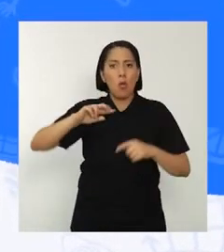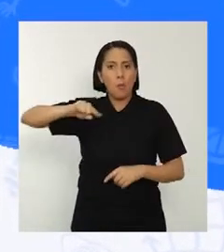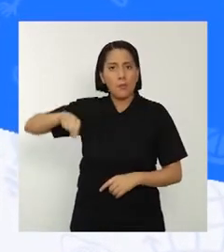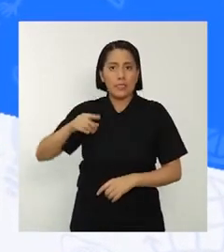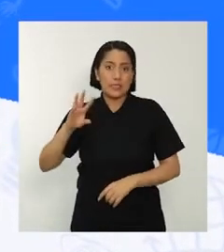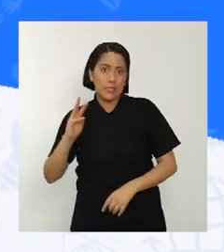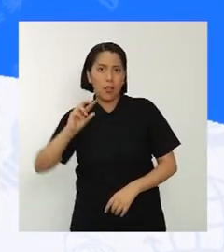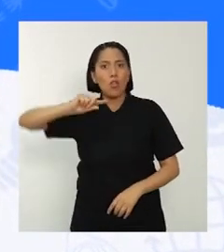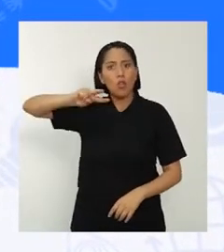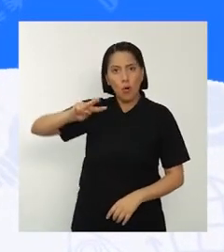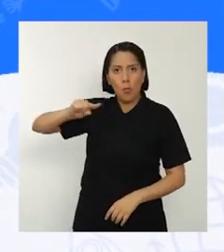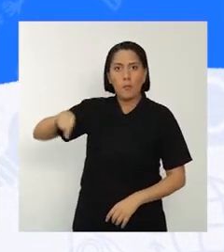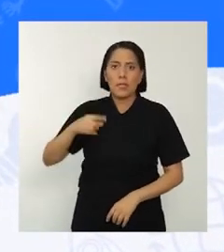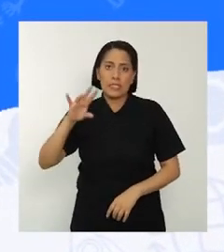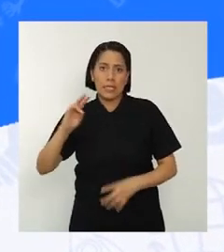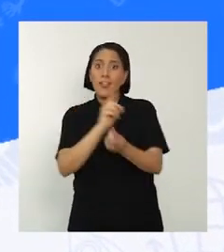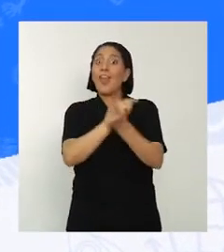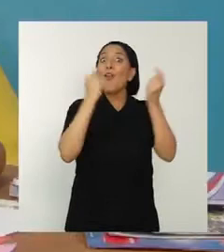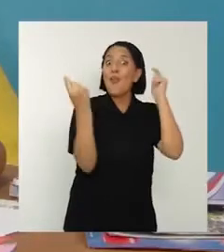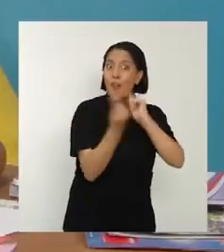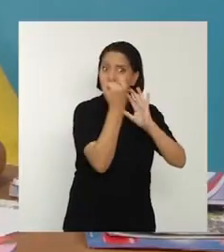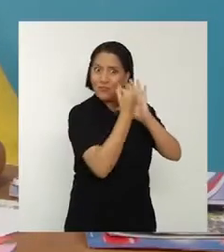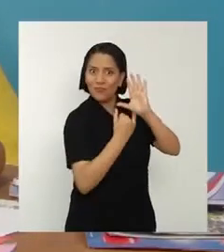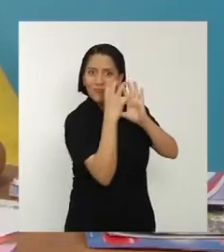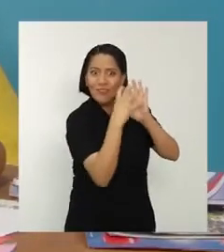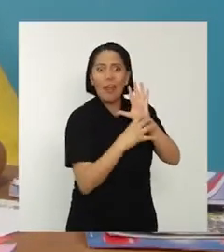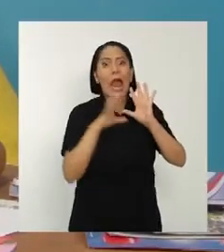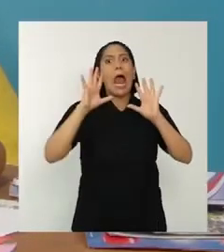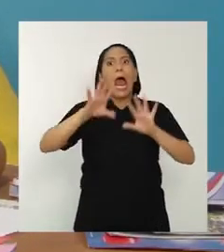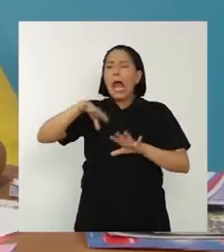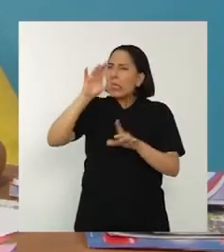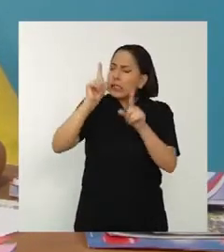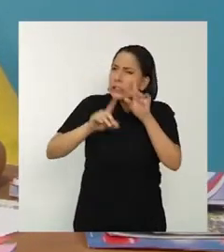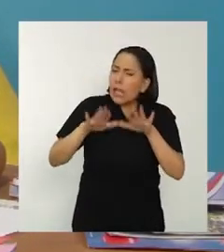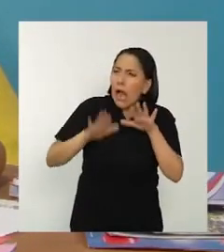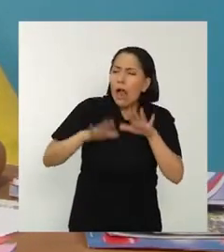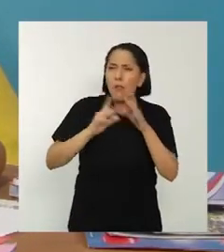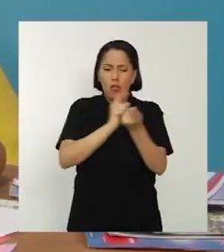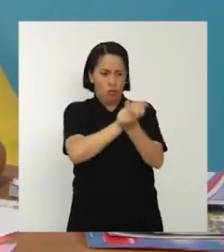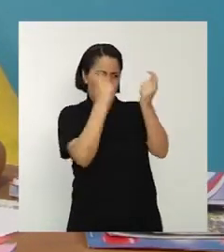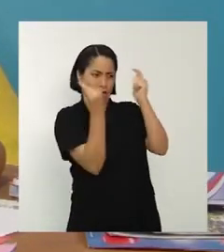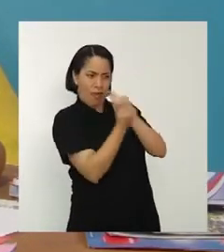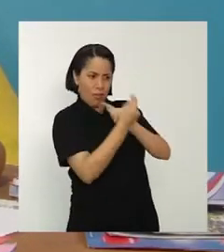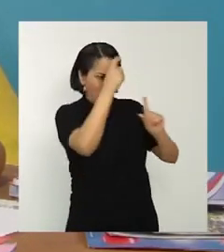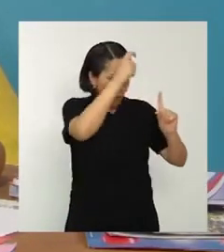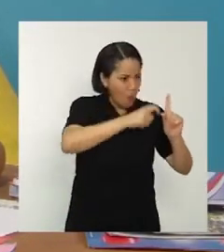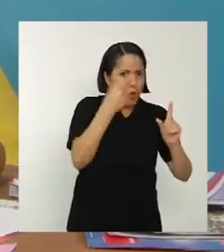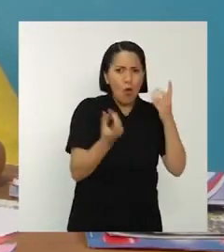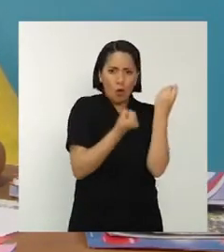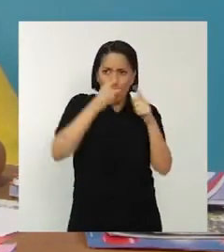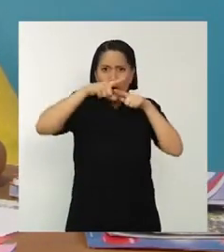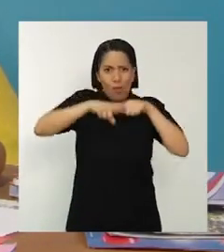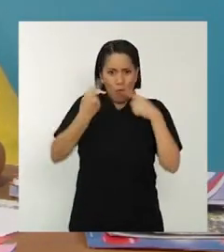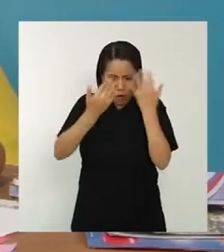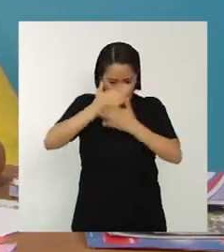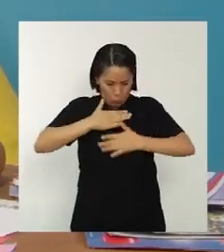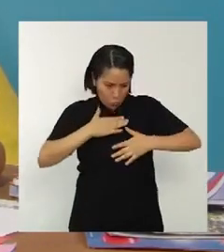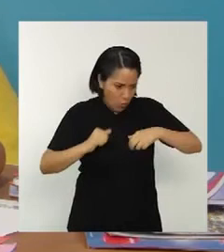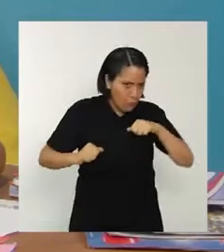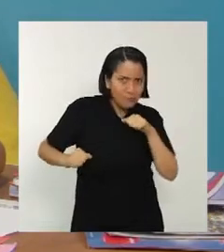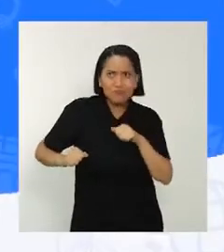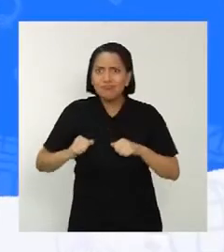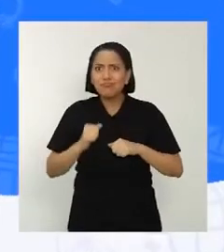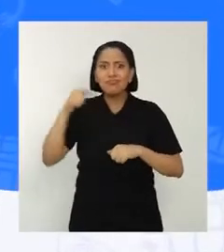2007 y tuvo una versión cómic. Y seguramente al adaptar los personajes en un cómic, se inspiraron en los movimientos de los